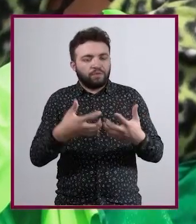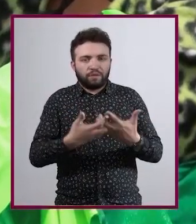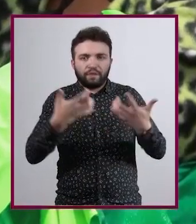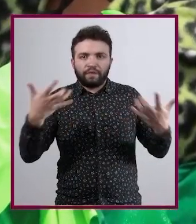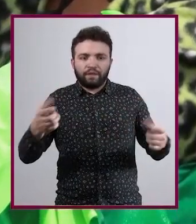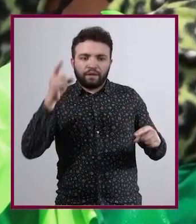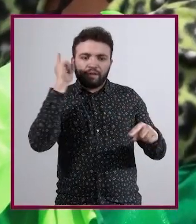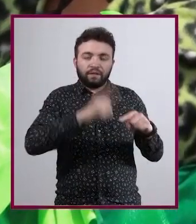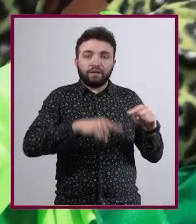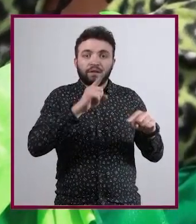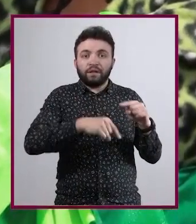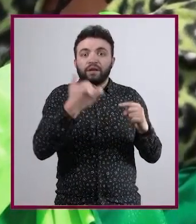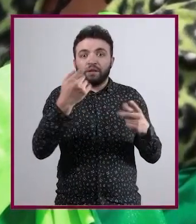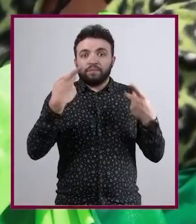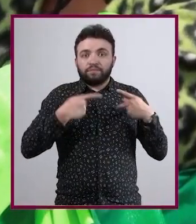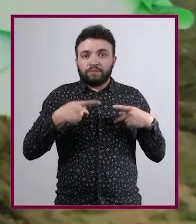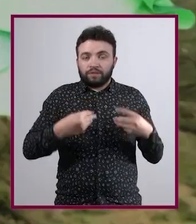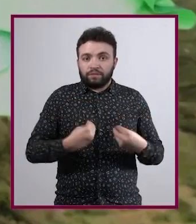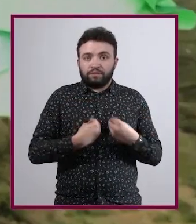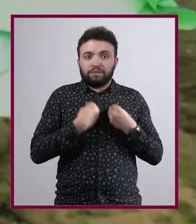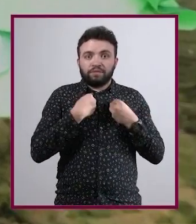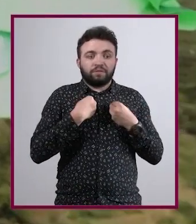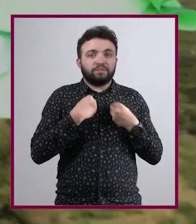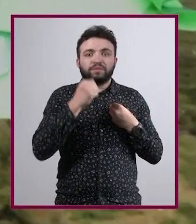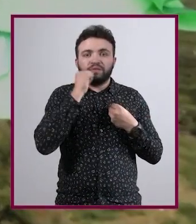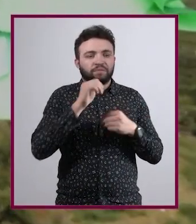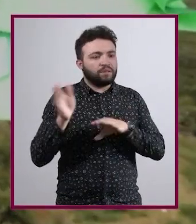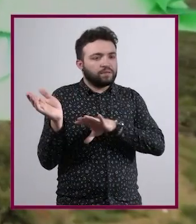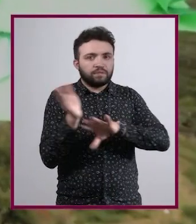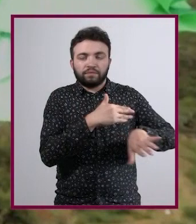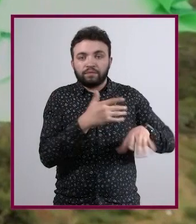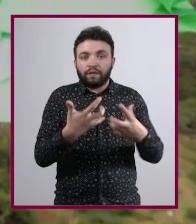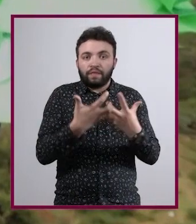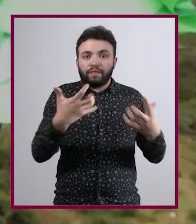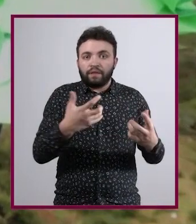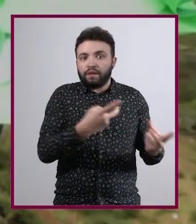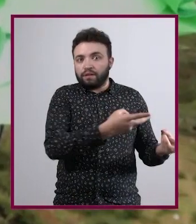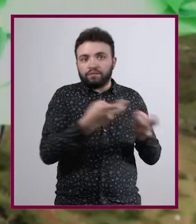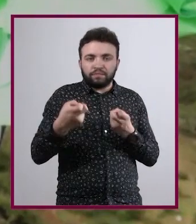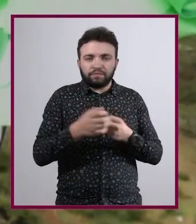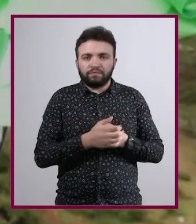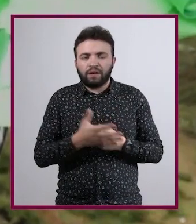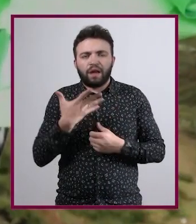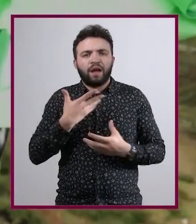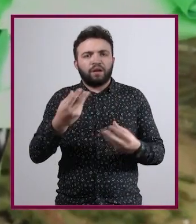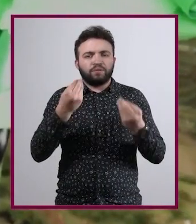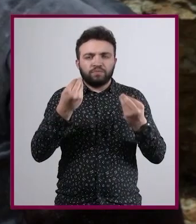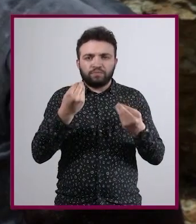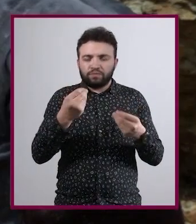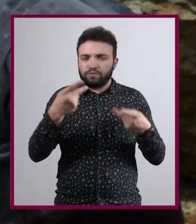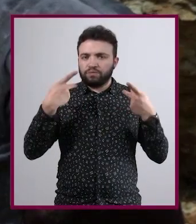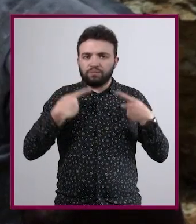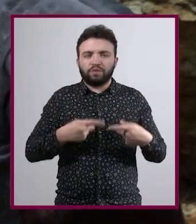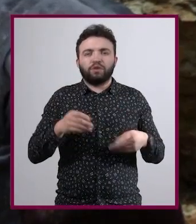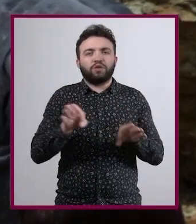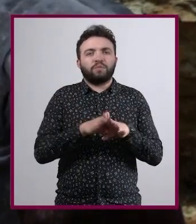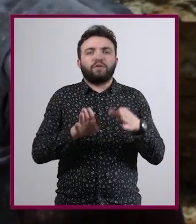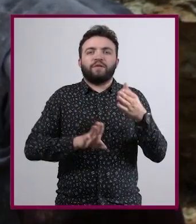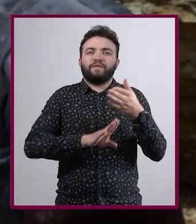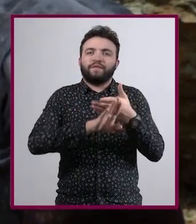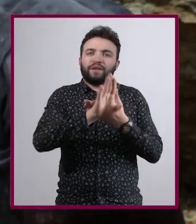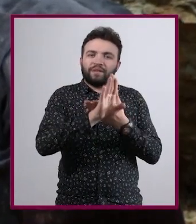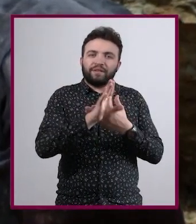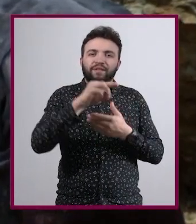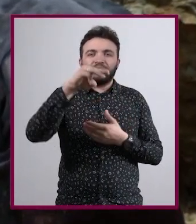despojo. Es un proyecto donde hay diferentes personajes, por ejemplo, el fantasma de un minero, el fantasma de